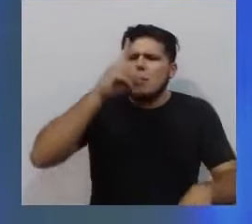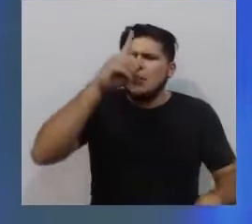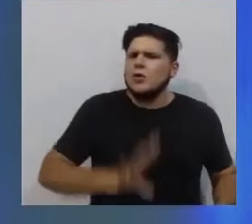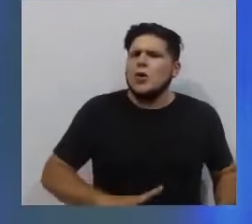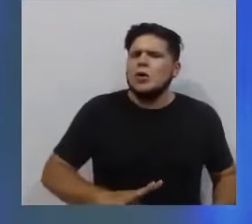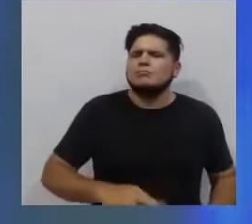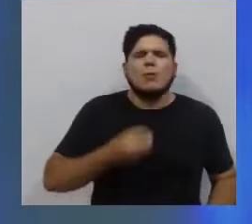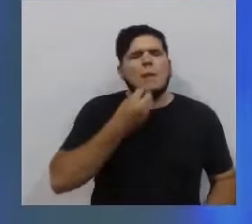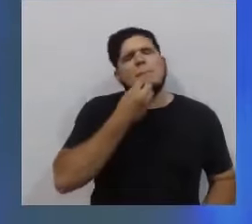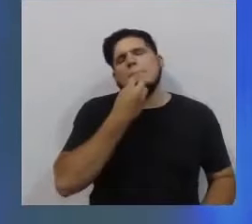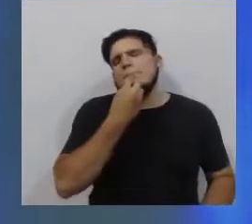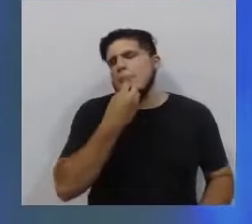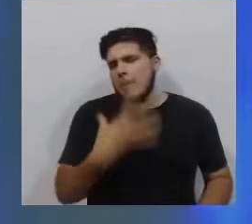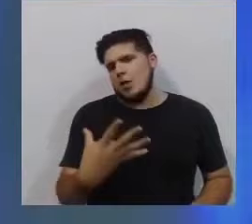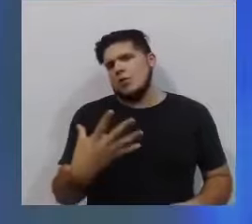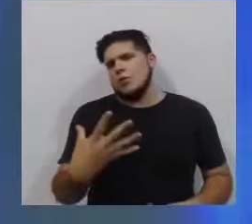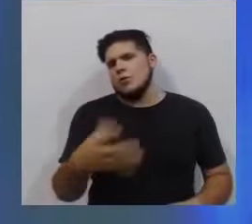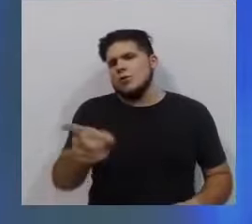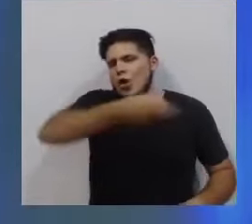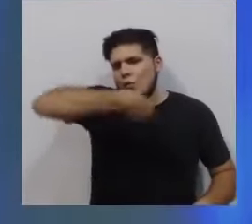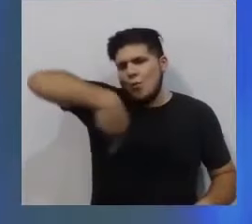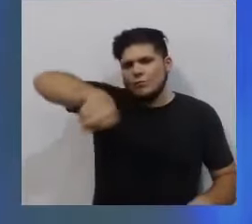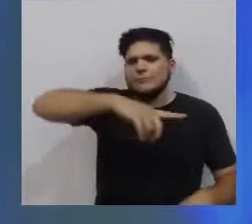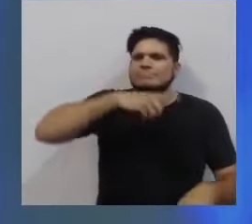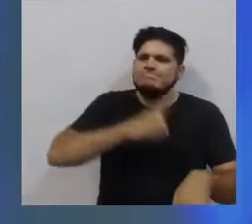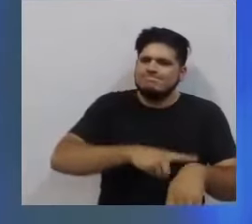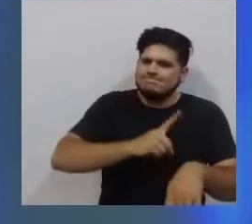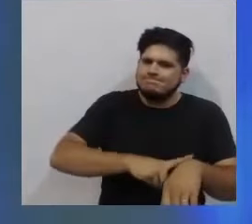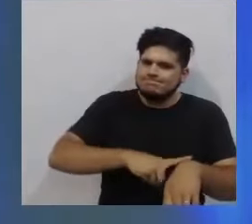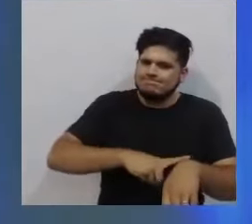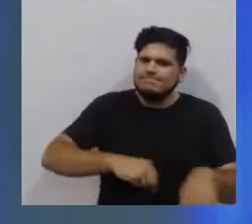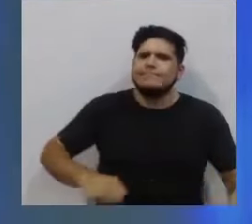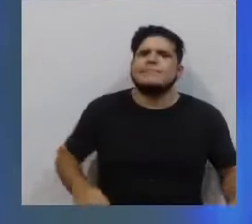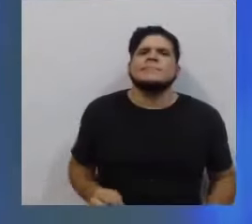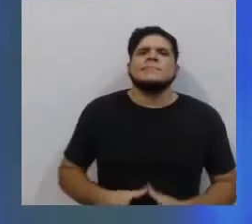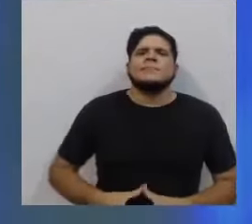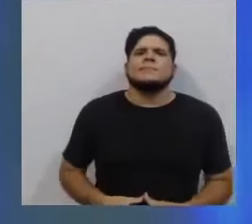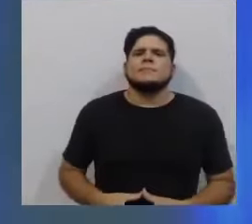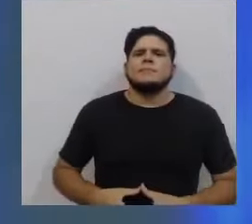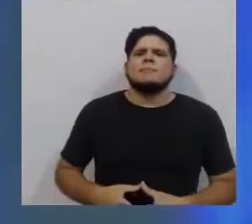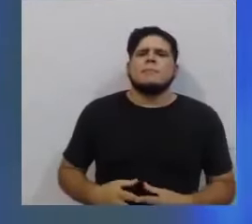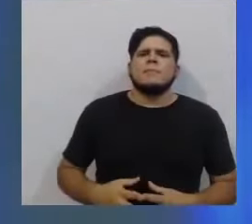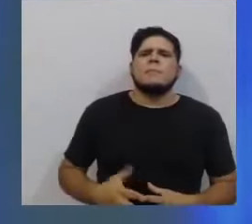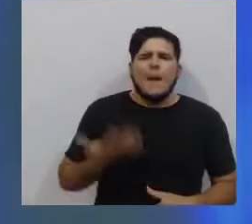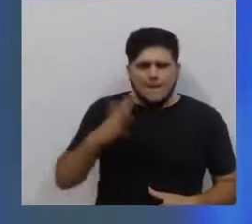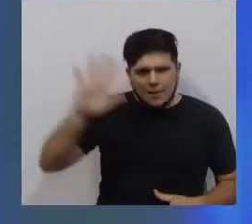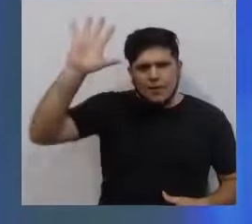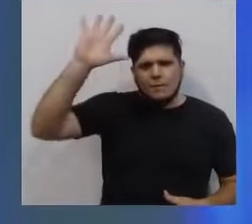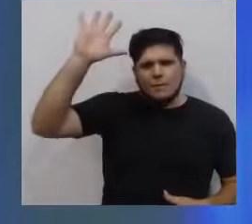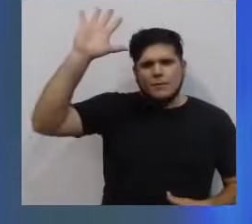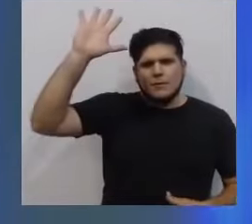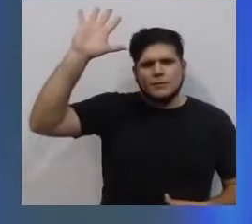palabra y declaró esta palabra en el nombre del señor el